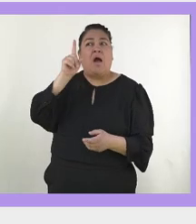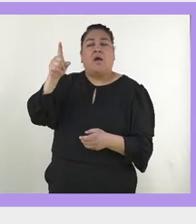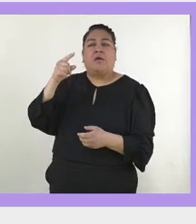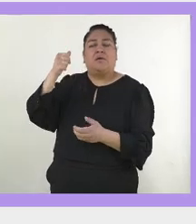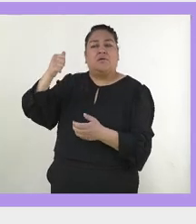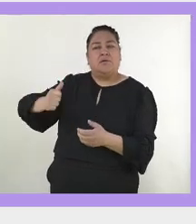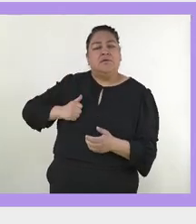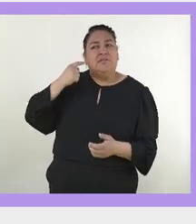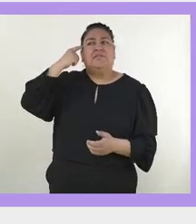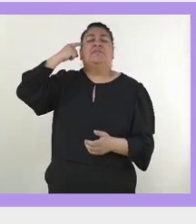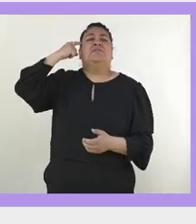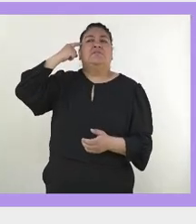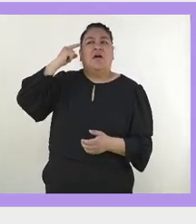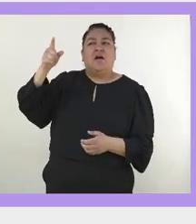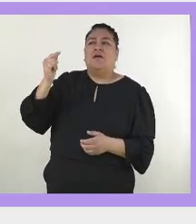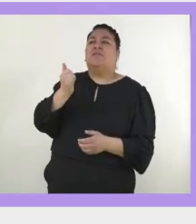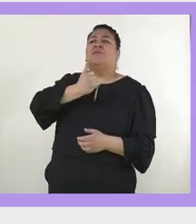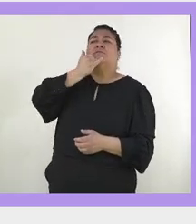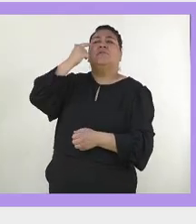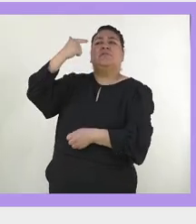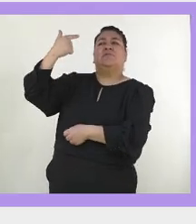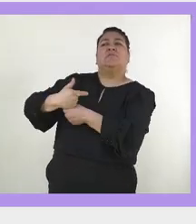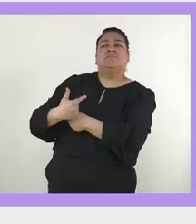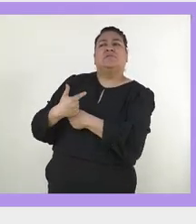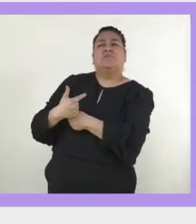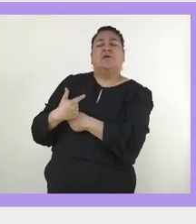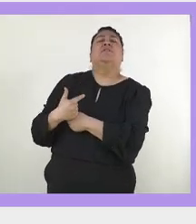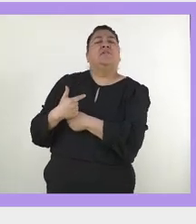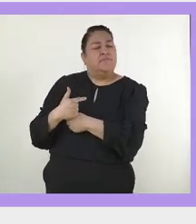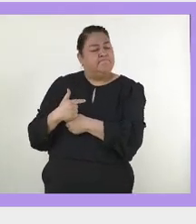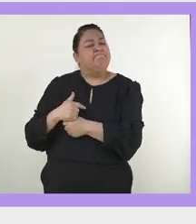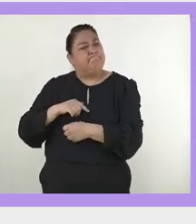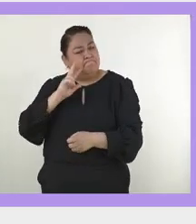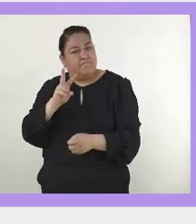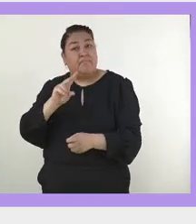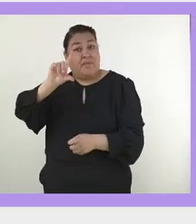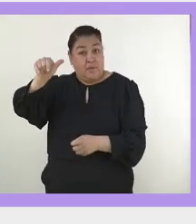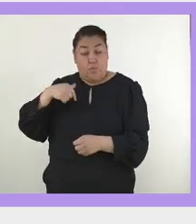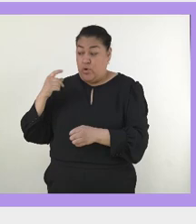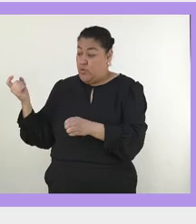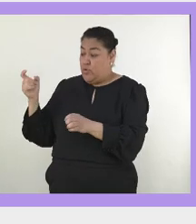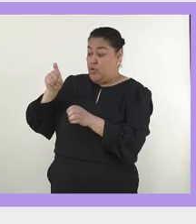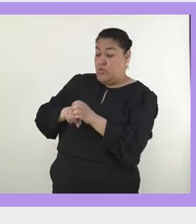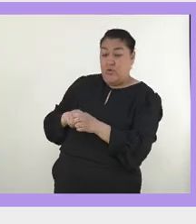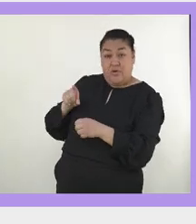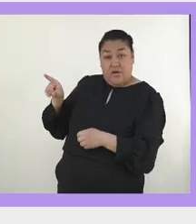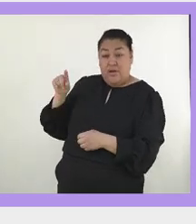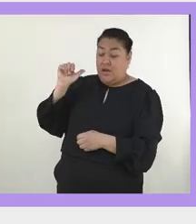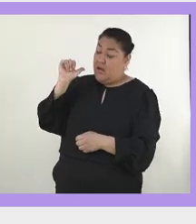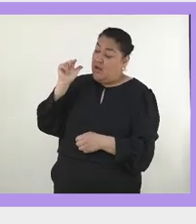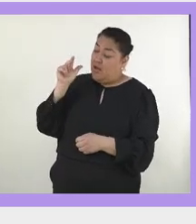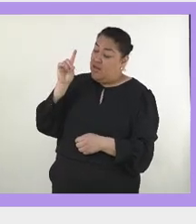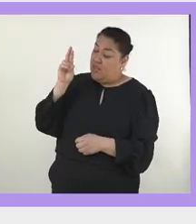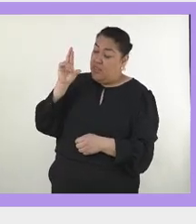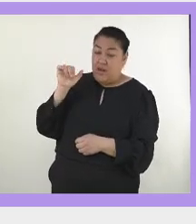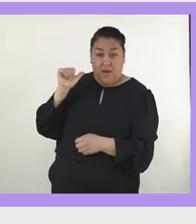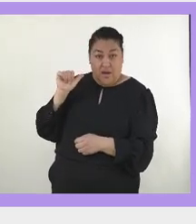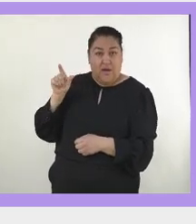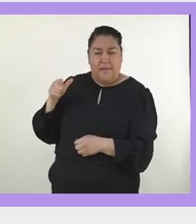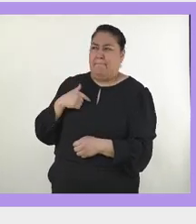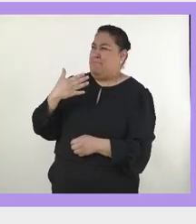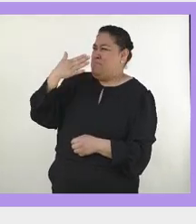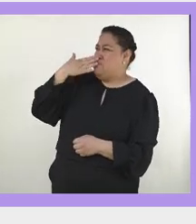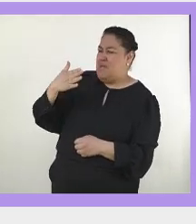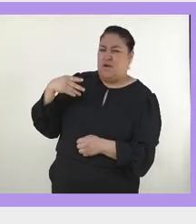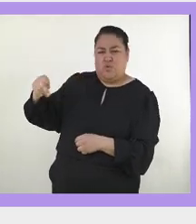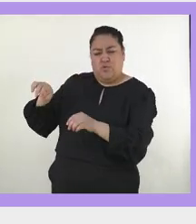Hacia dónde queremos ir la incursión de Andrea a la federación fue sin duda ha sido clave y va a ser clave en este proceso junto